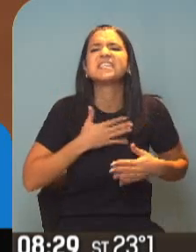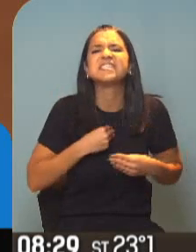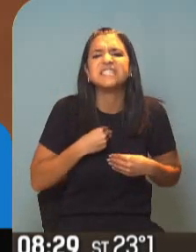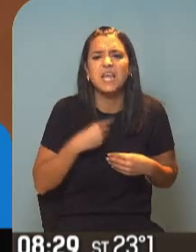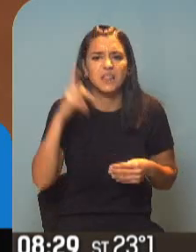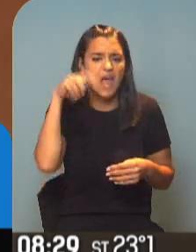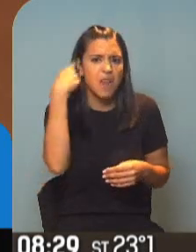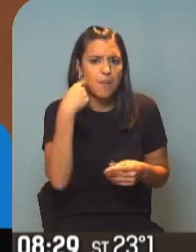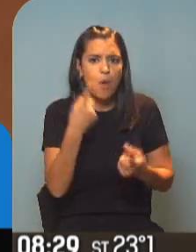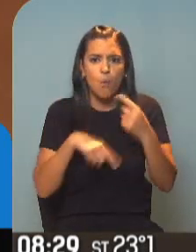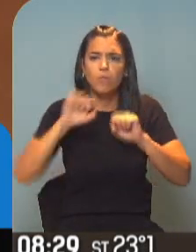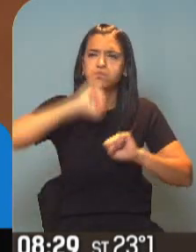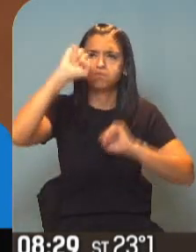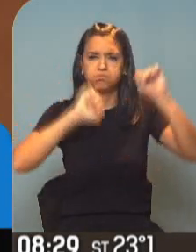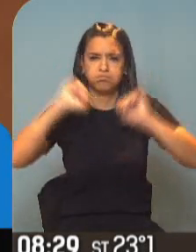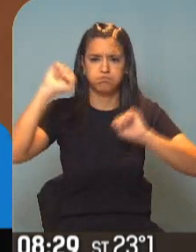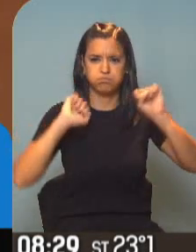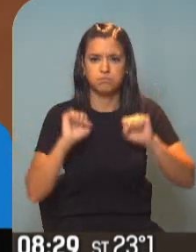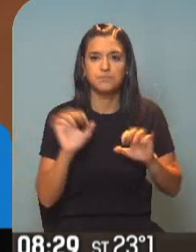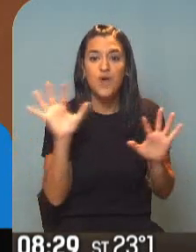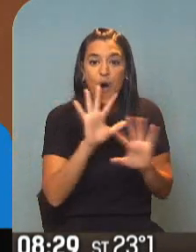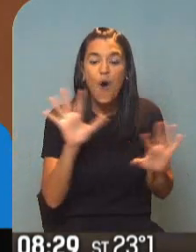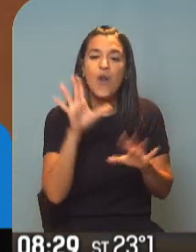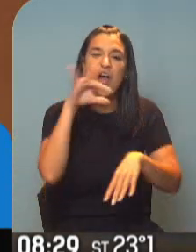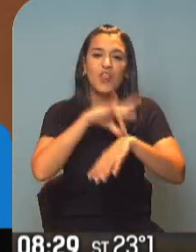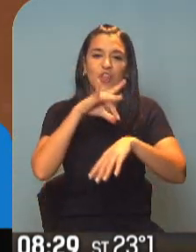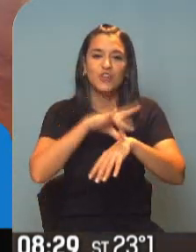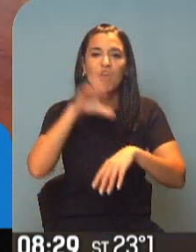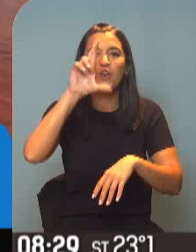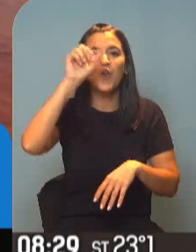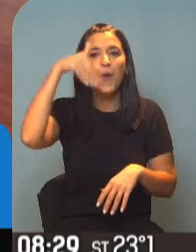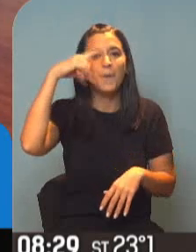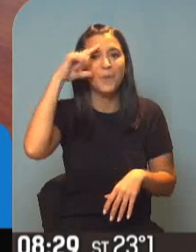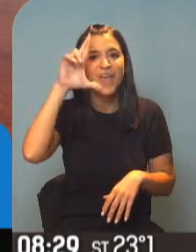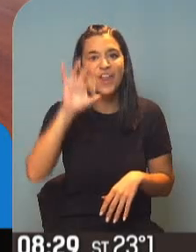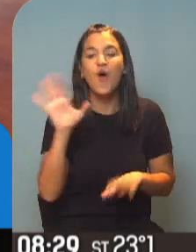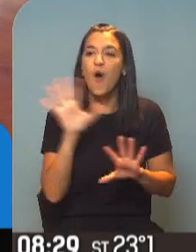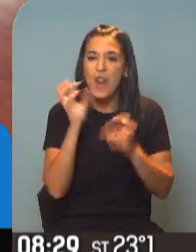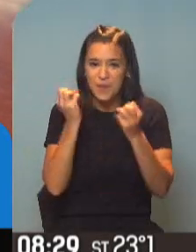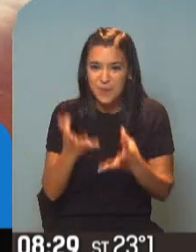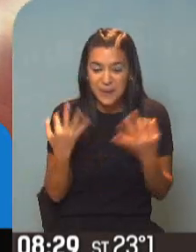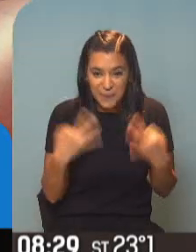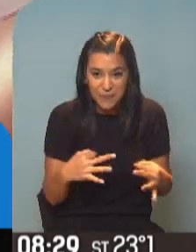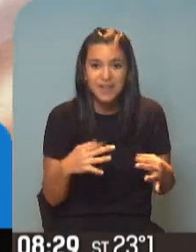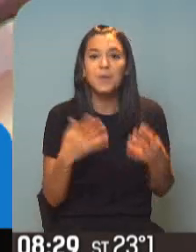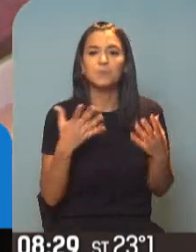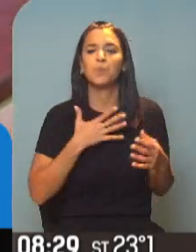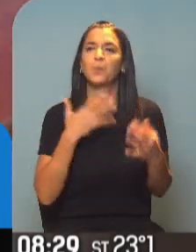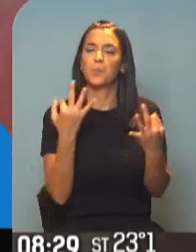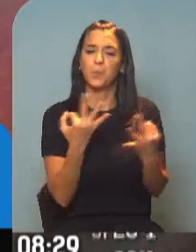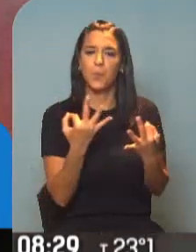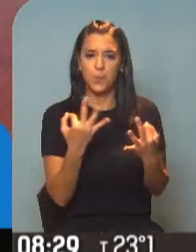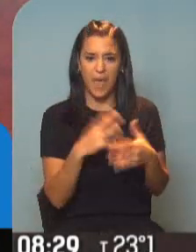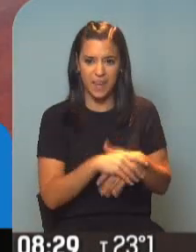bichos cuando cuando lanzan los fuegos hola doctor juan enrique romero como éstas queden bien bien muy bien bien